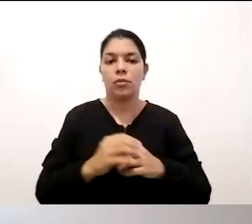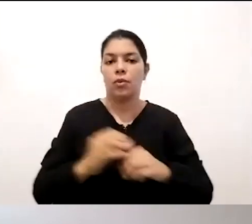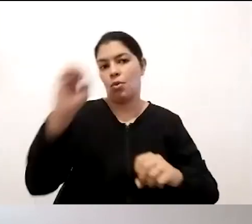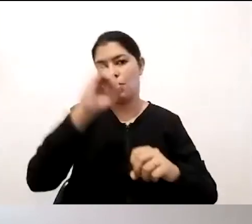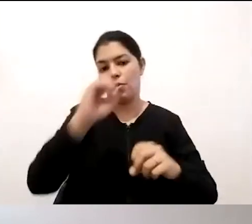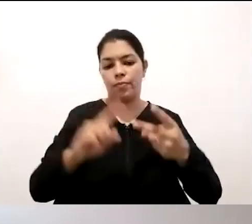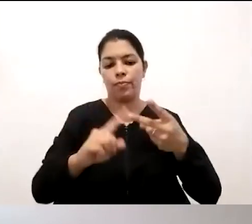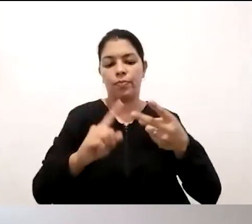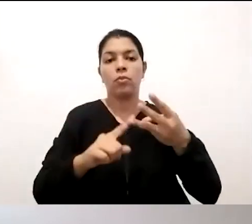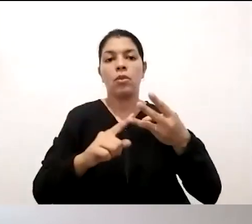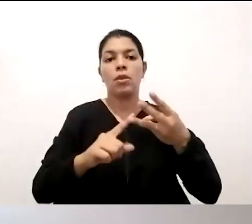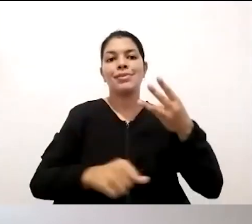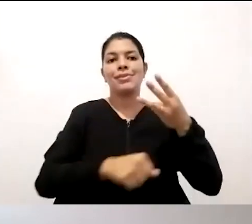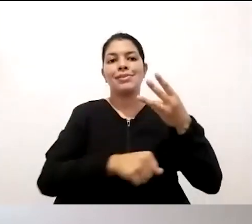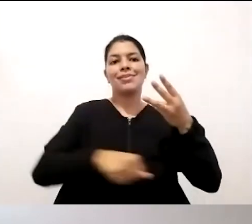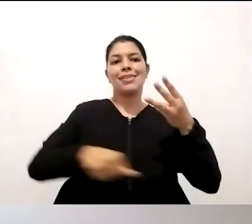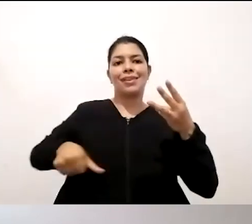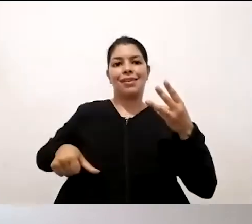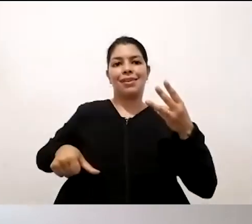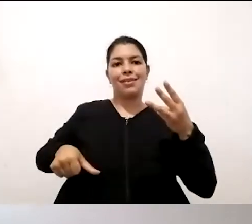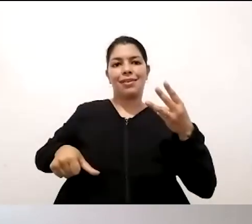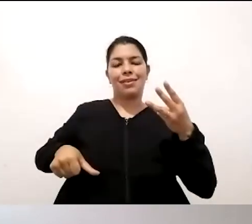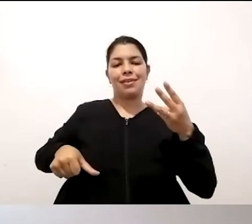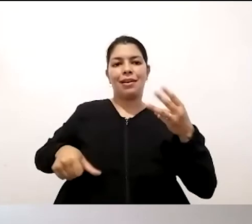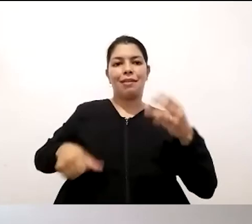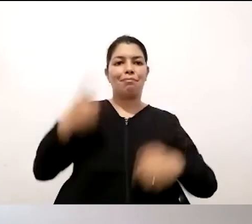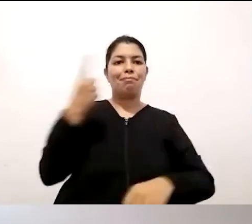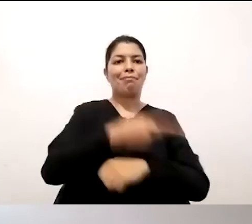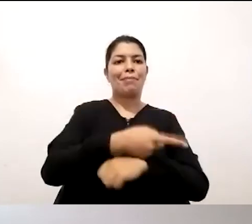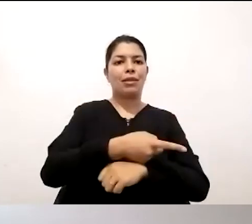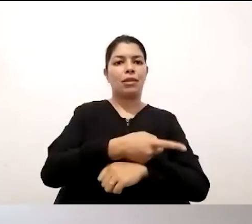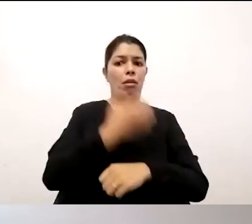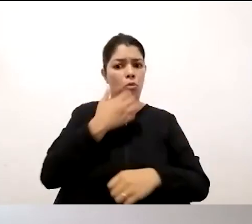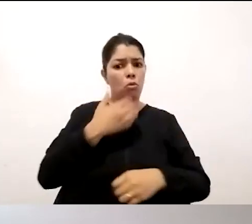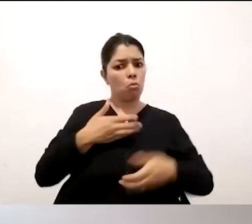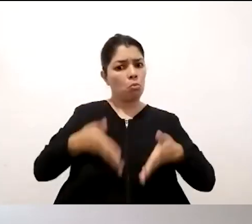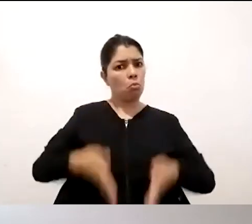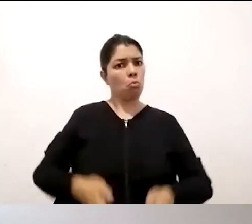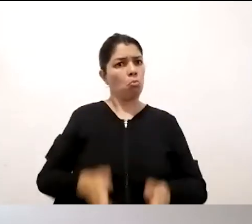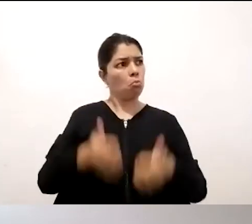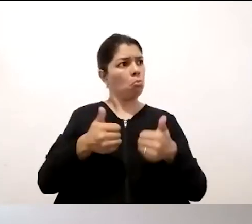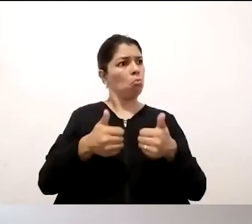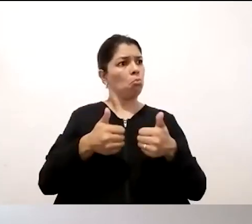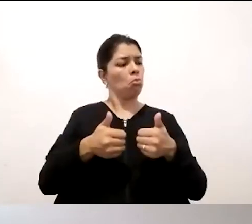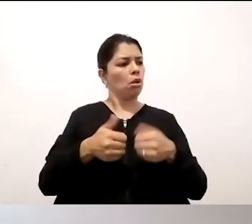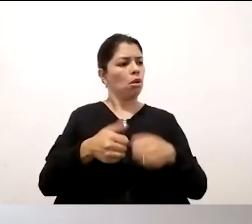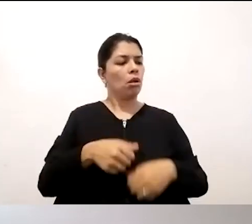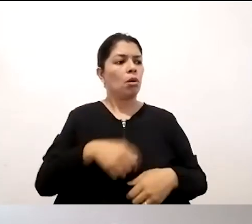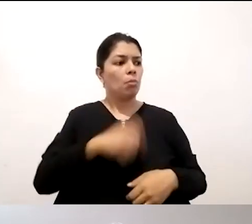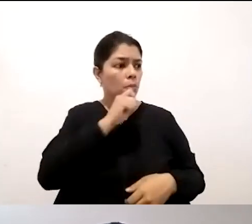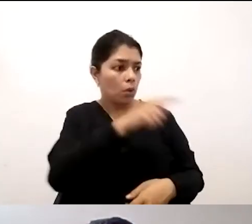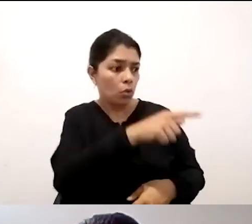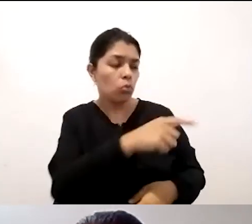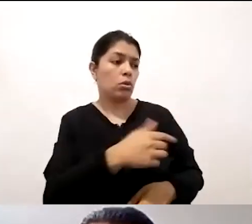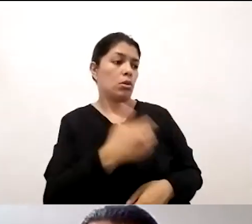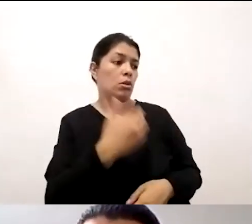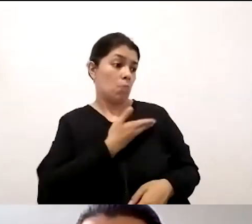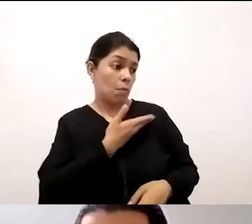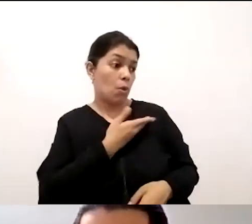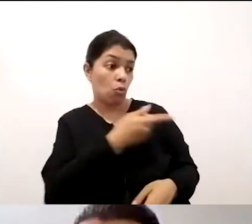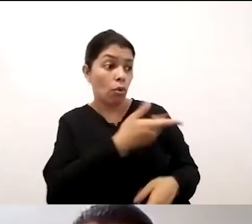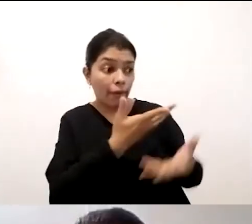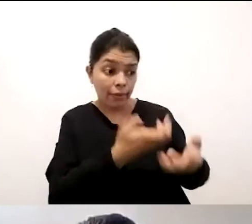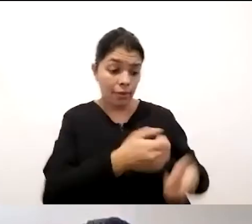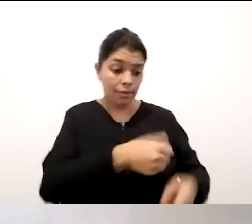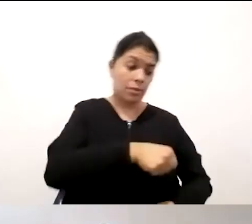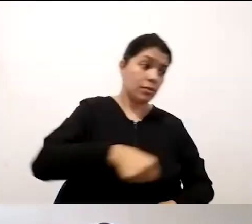cuando hay condiciones para un parto natural y no pedir el consentimiento de las mujeres o no explicarle a las mujeres bien de qué se